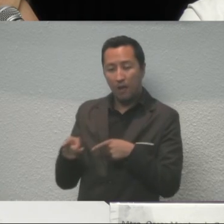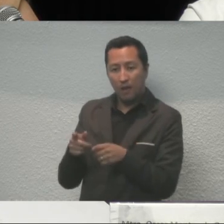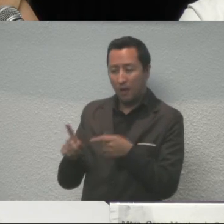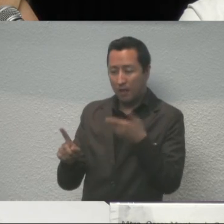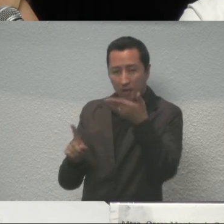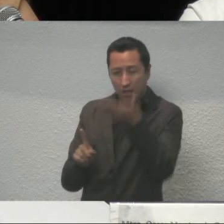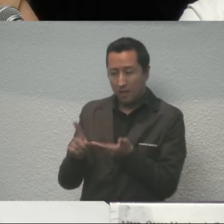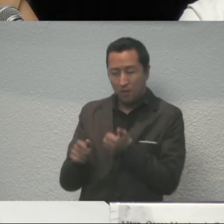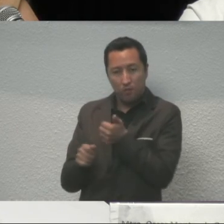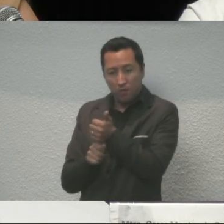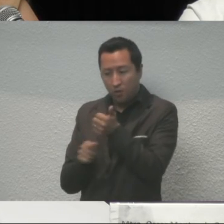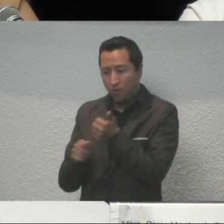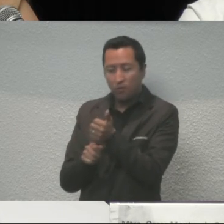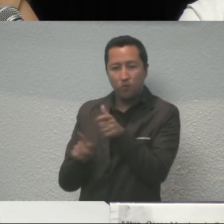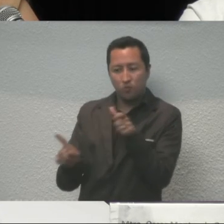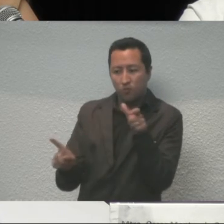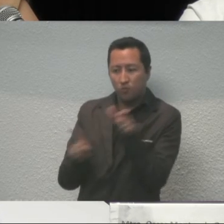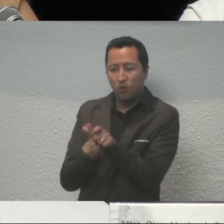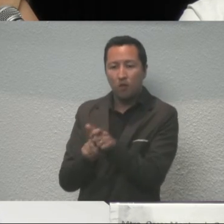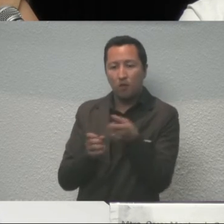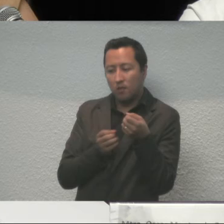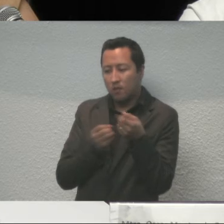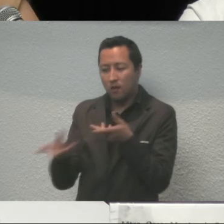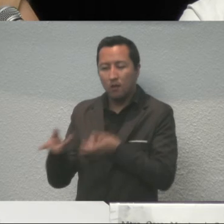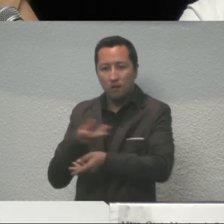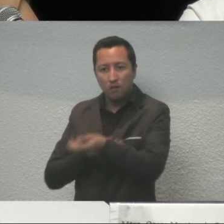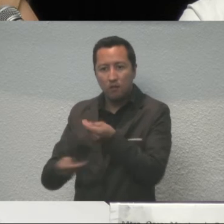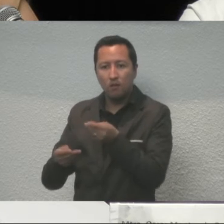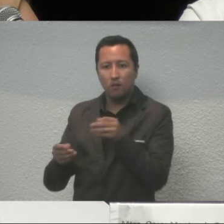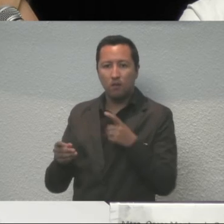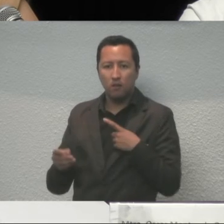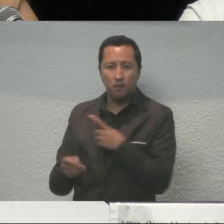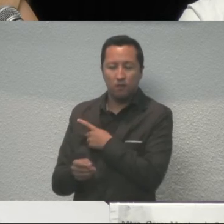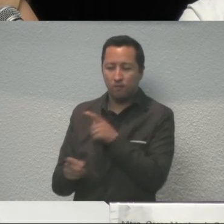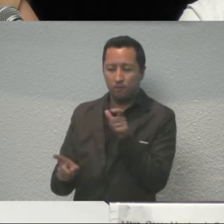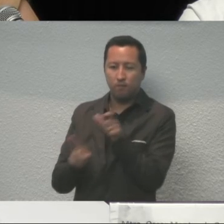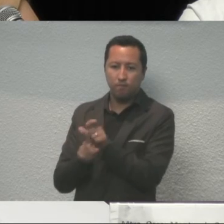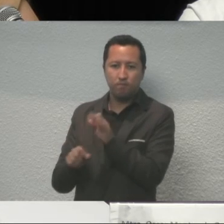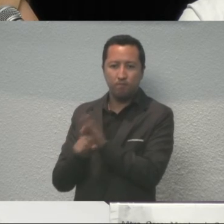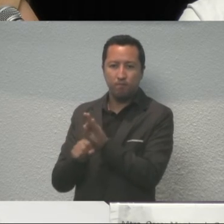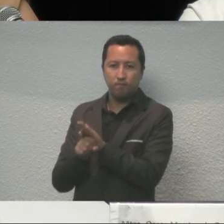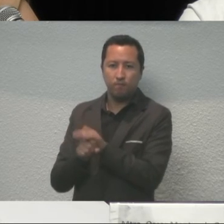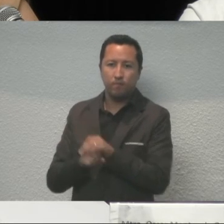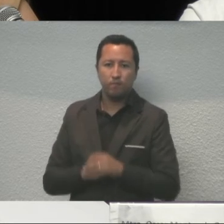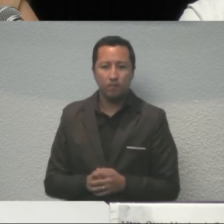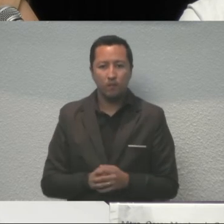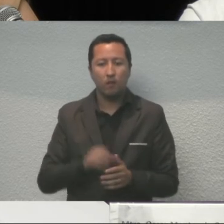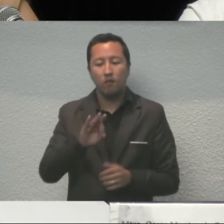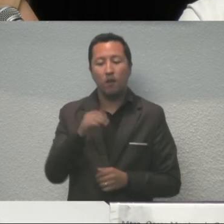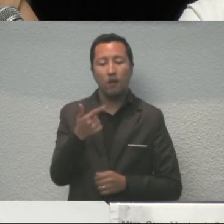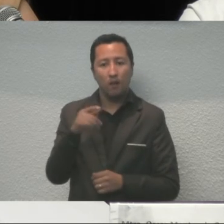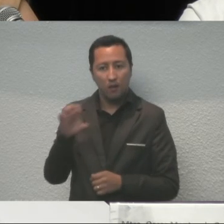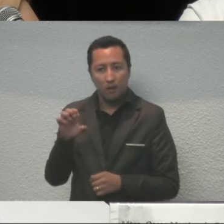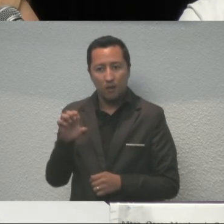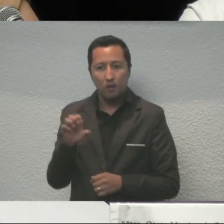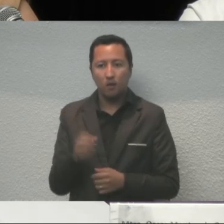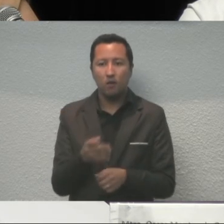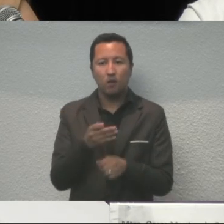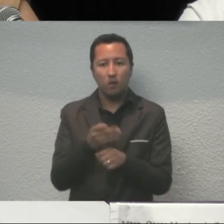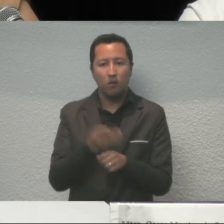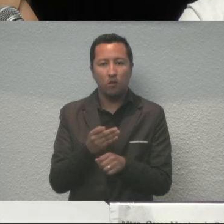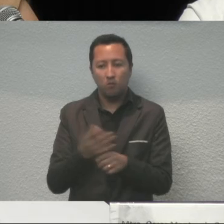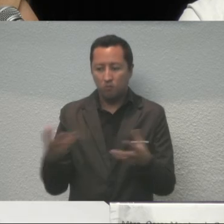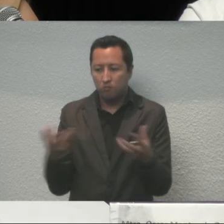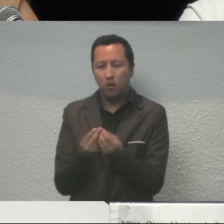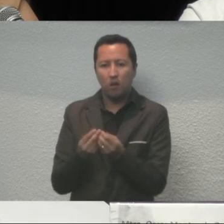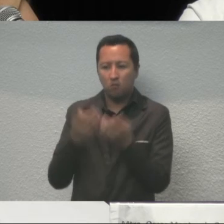justa reparación del daño para ellas. Este Poder Legislativo y la Fiscalía General del Estado debemos